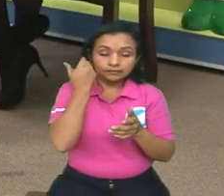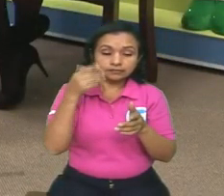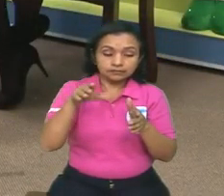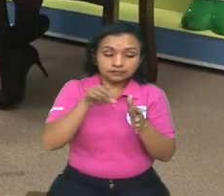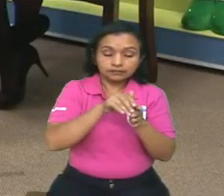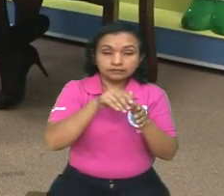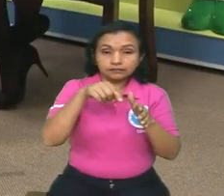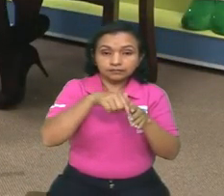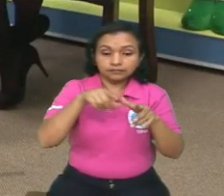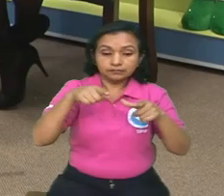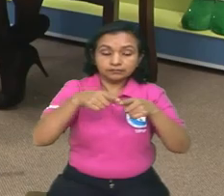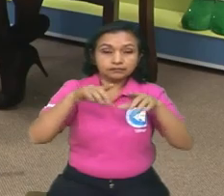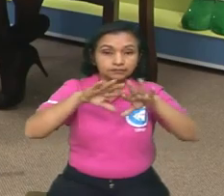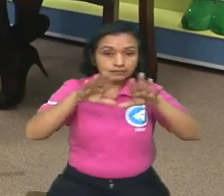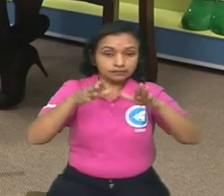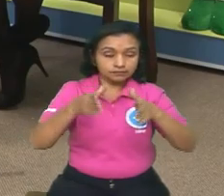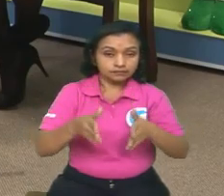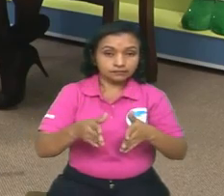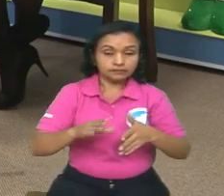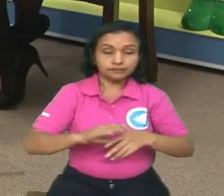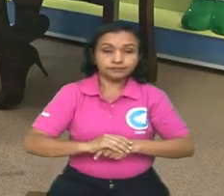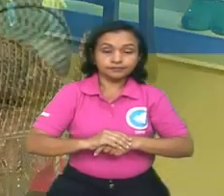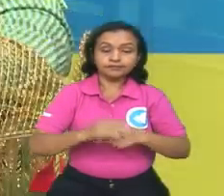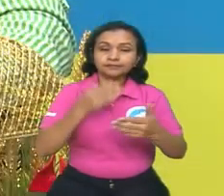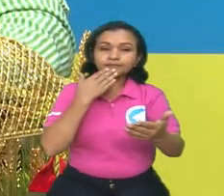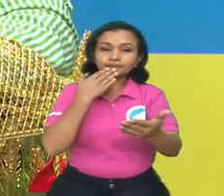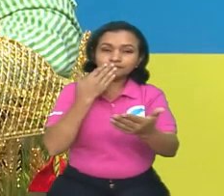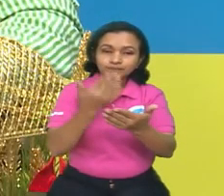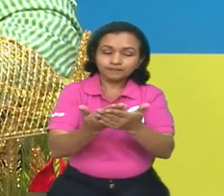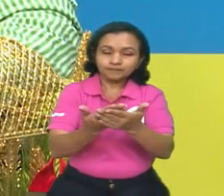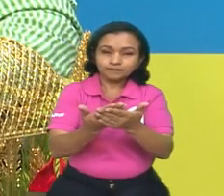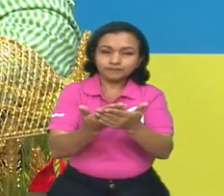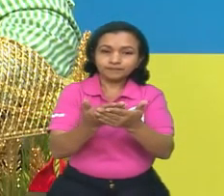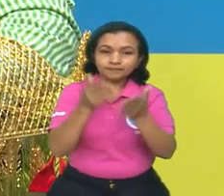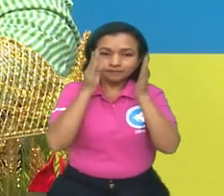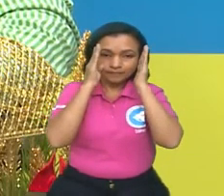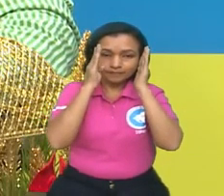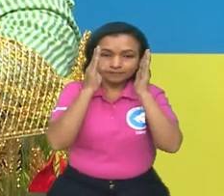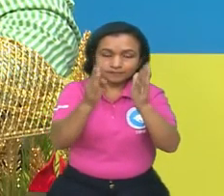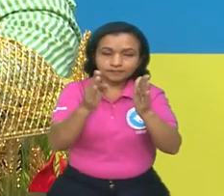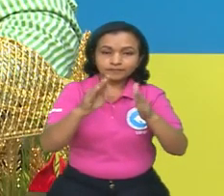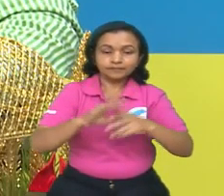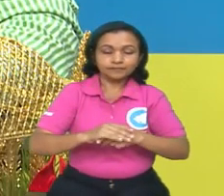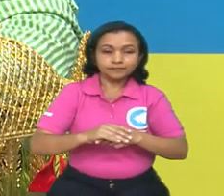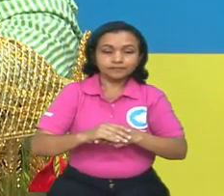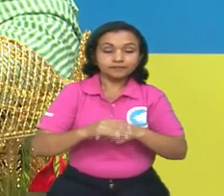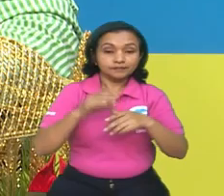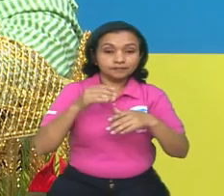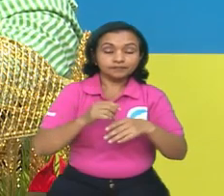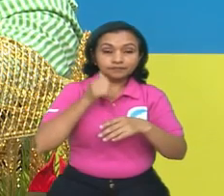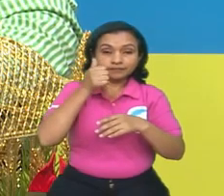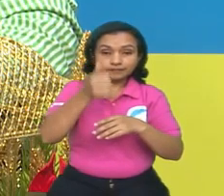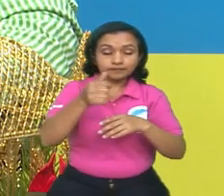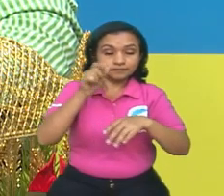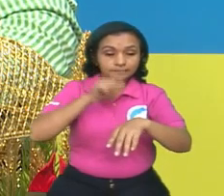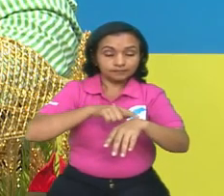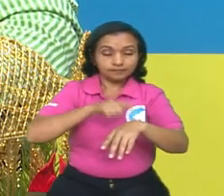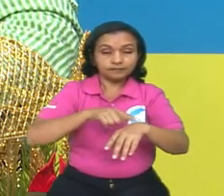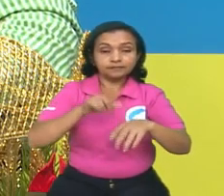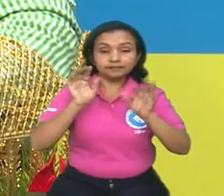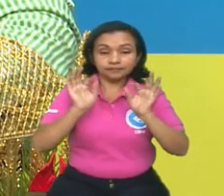parte de la vagina, para el cuello uterino. Le agradecemos su fiel sintonía, amigos televidentes. Le invitamos el día de mañana a esta misma